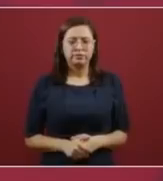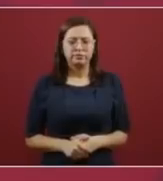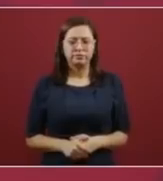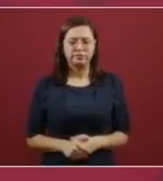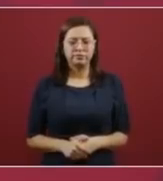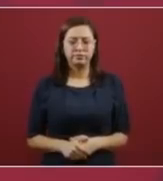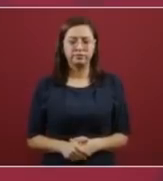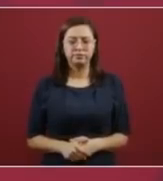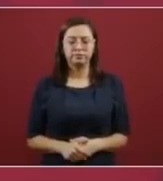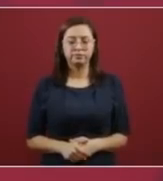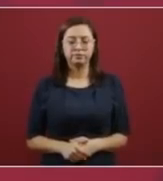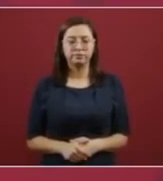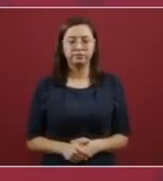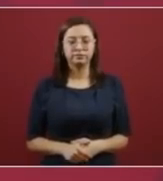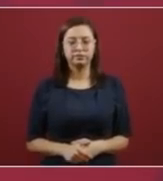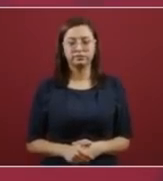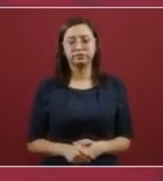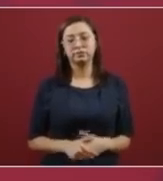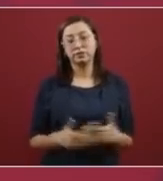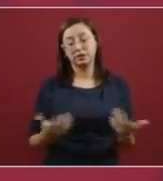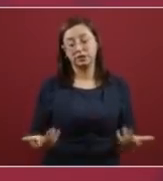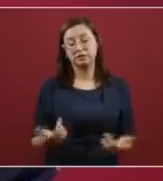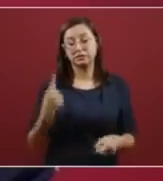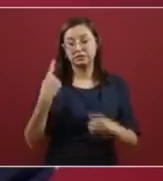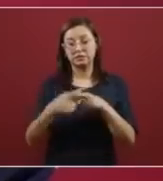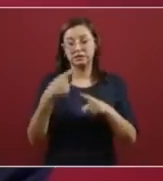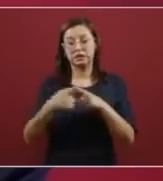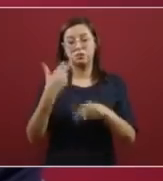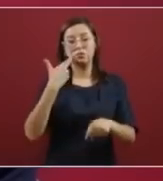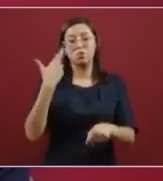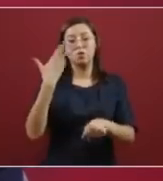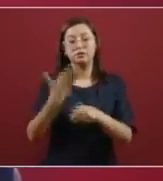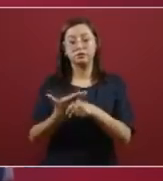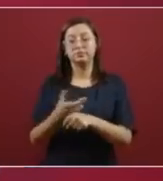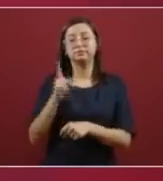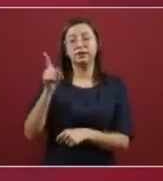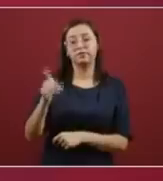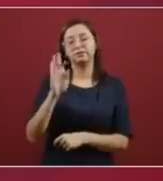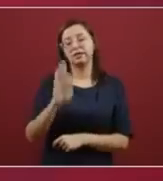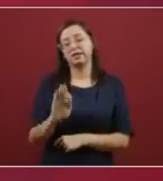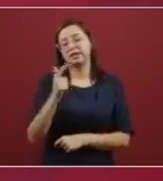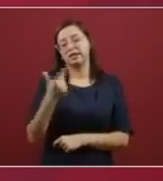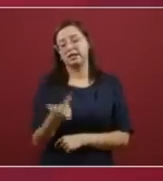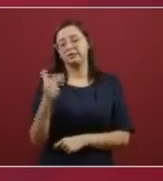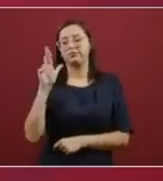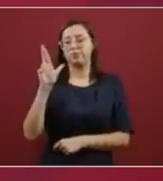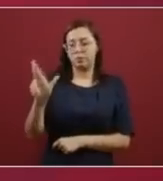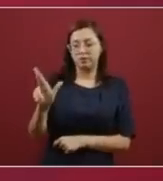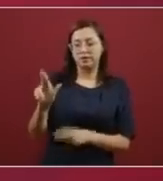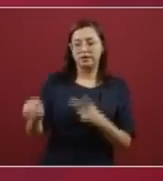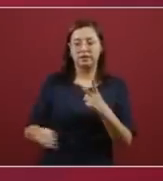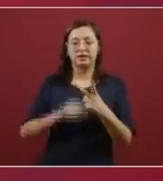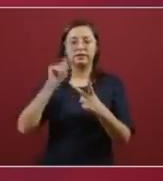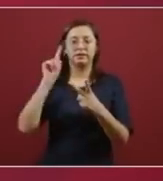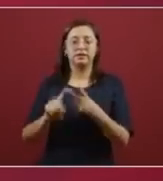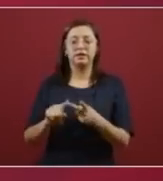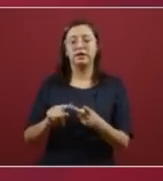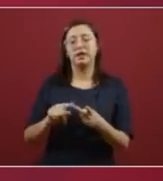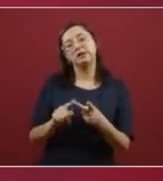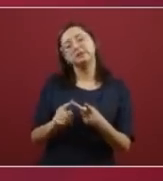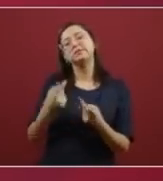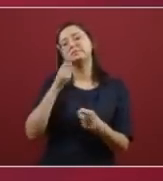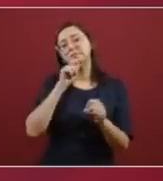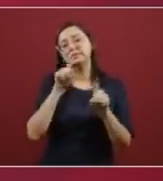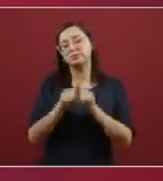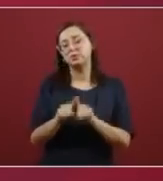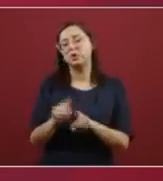corresponde a la Fiscalía General y en particular a la Fiscalía Electoral.